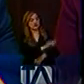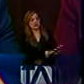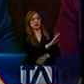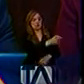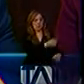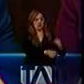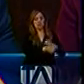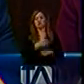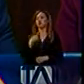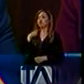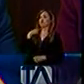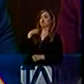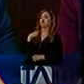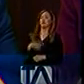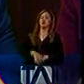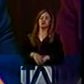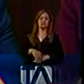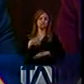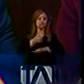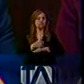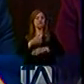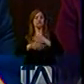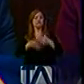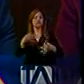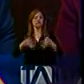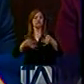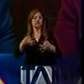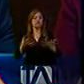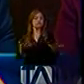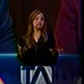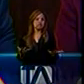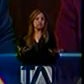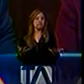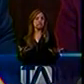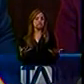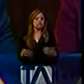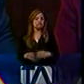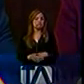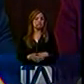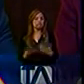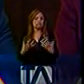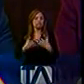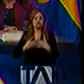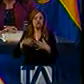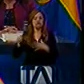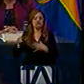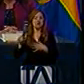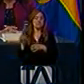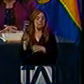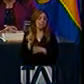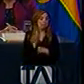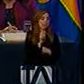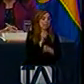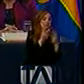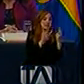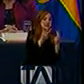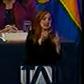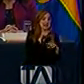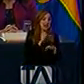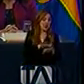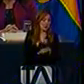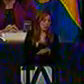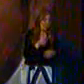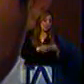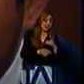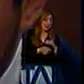serán las autoridades correspondientes, fundamentalmente judiciales, las que determinen si existe o no vinculación entre uno y otro hecho. El ministro de Justicia encargado,